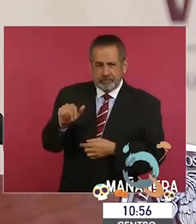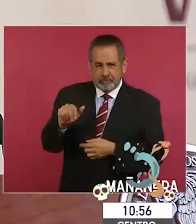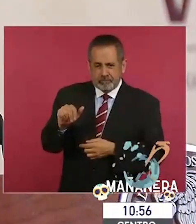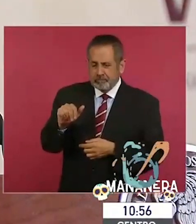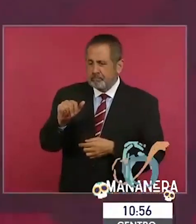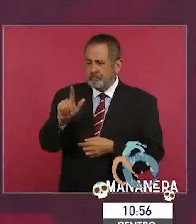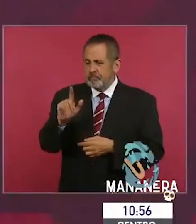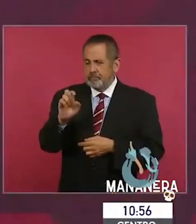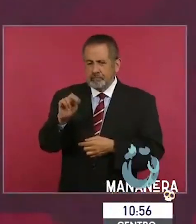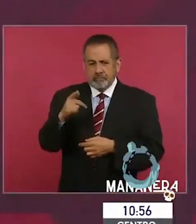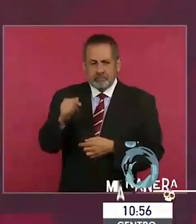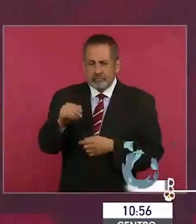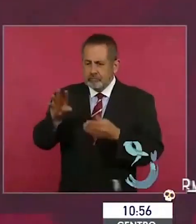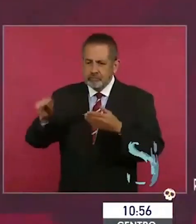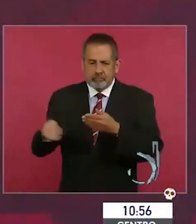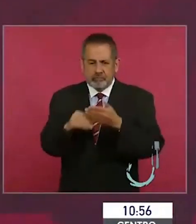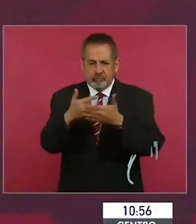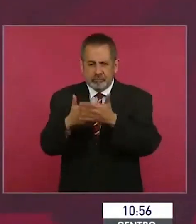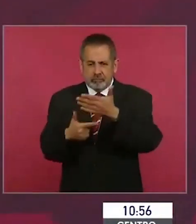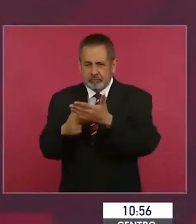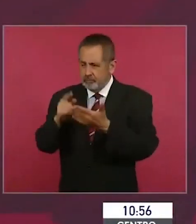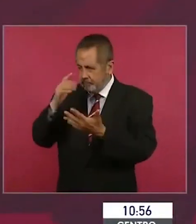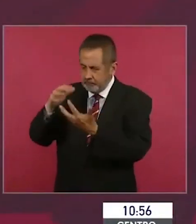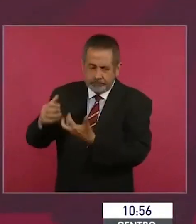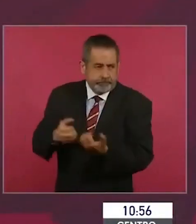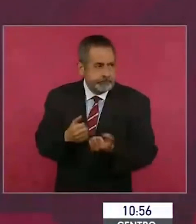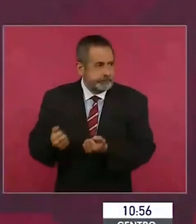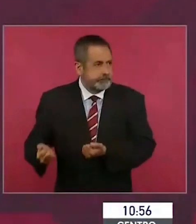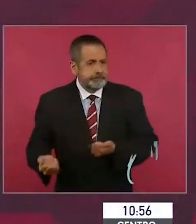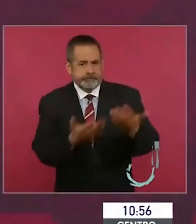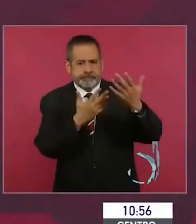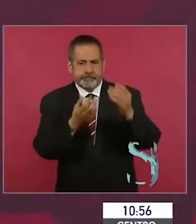Lengo en la lista de salida.